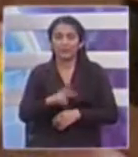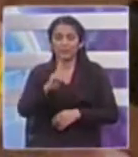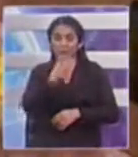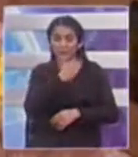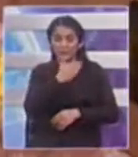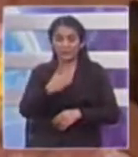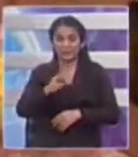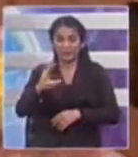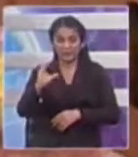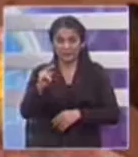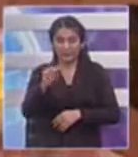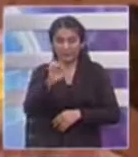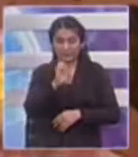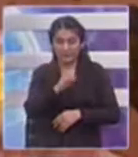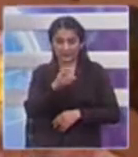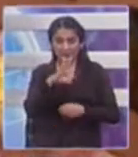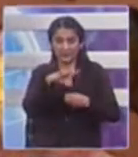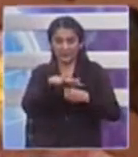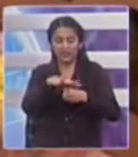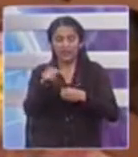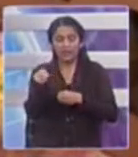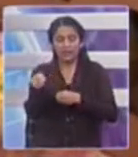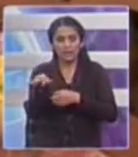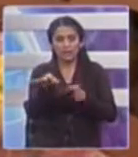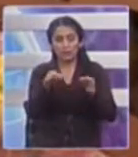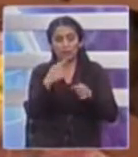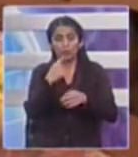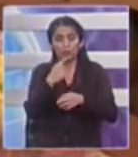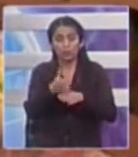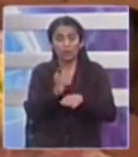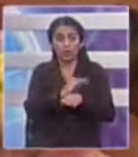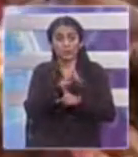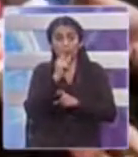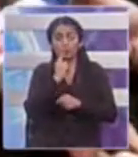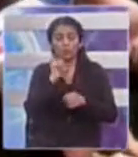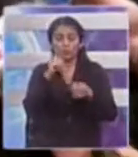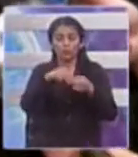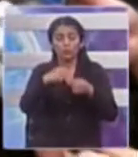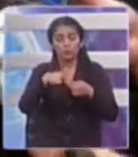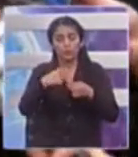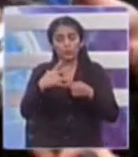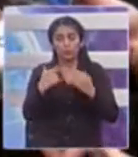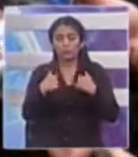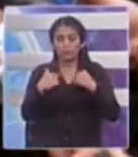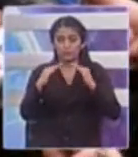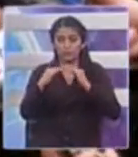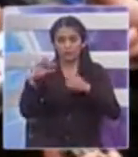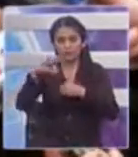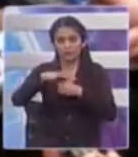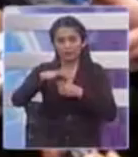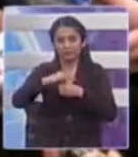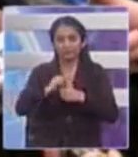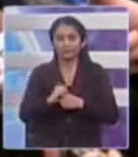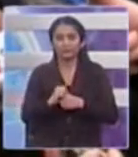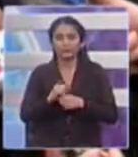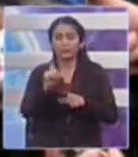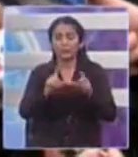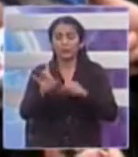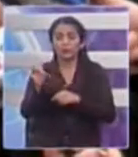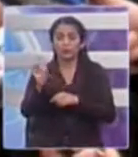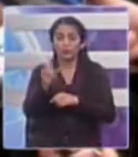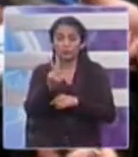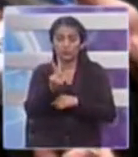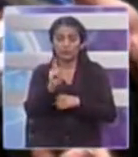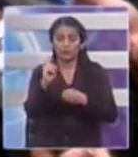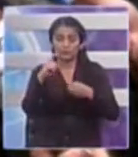precisó que este proceso se efectúa con quienes solicitaron esta atención. 883 personas se han inscrito en ámbito